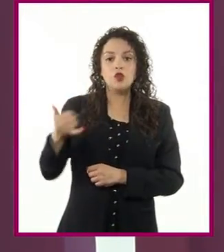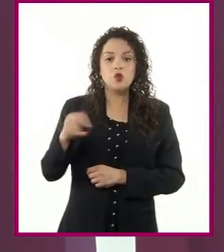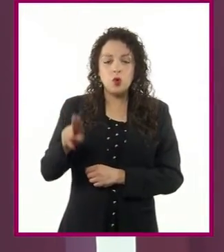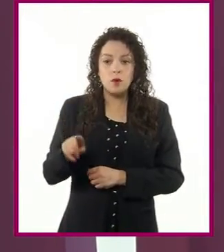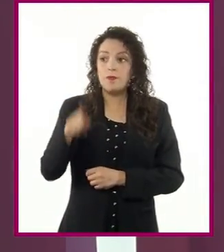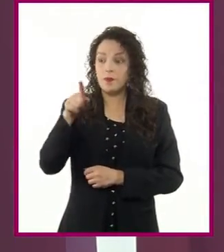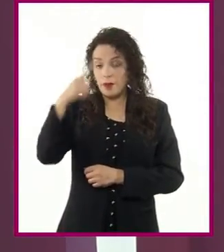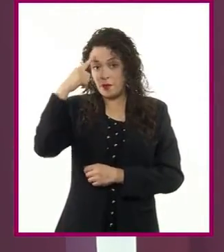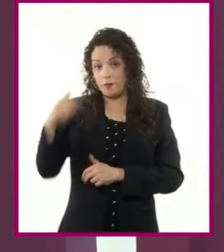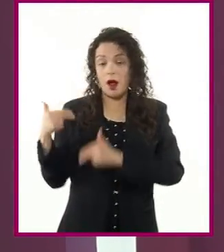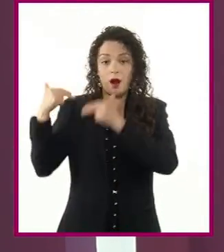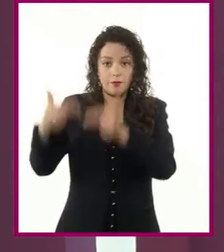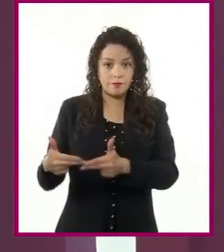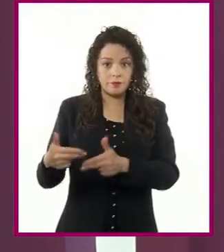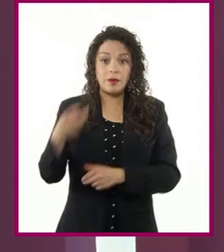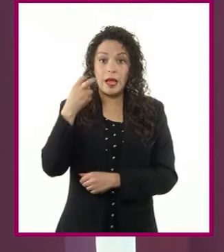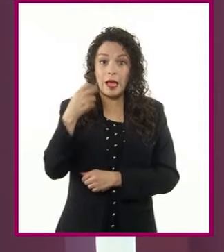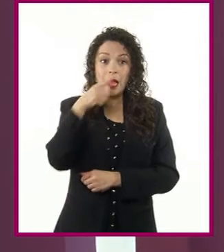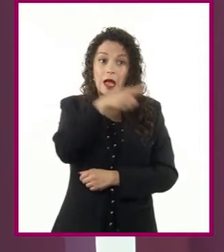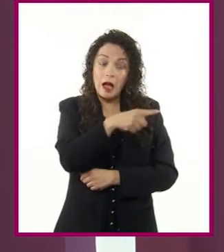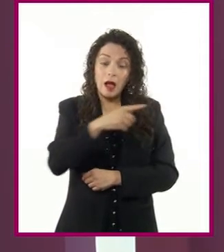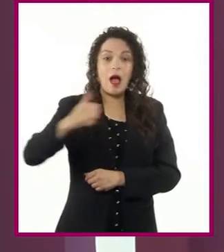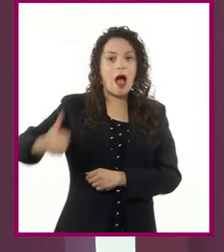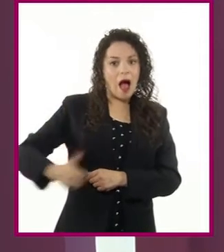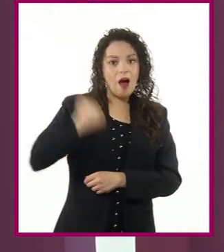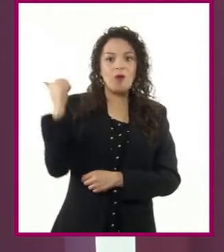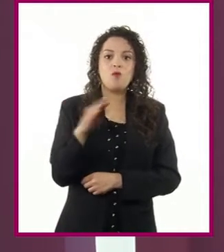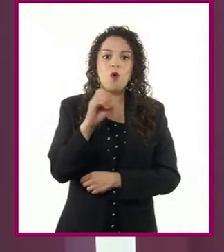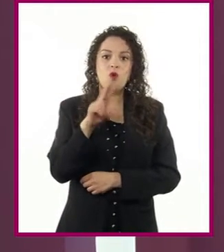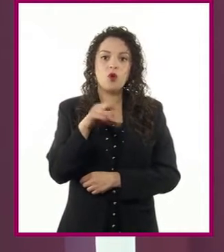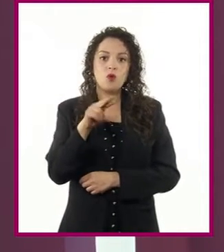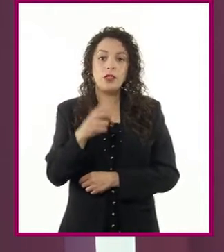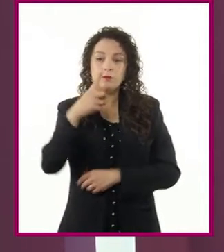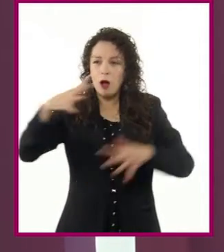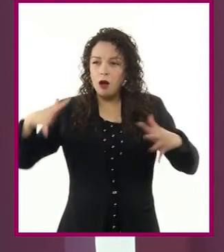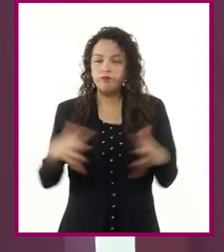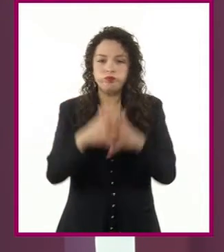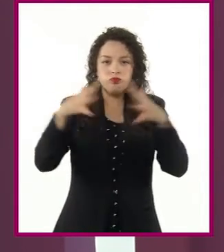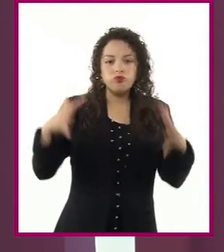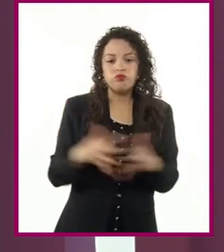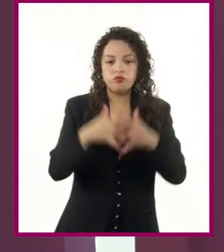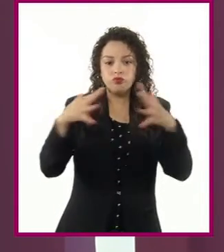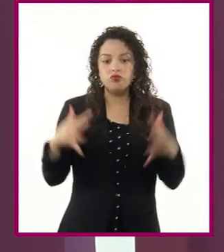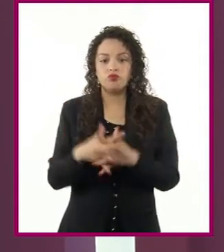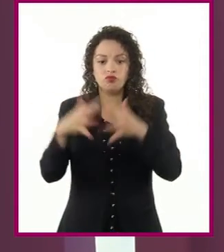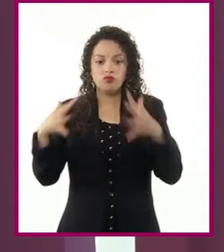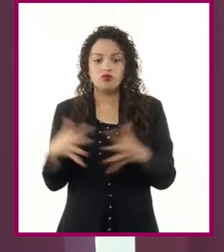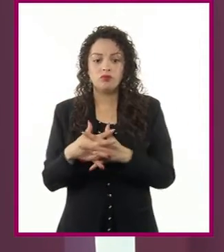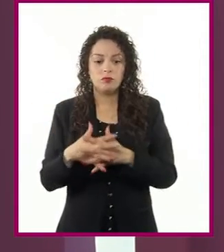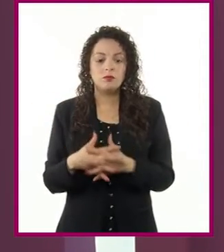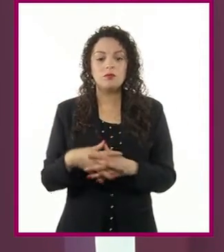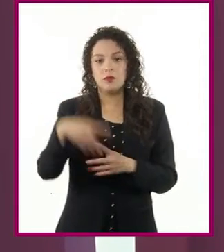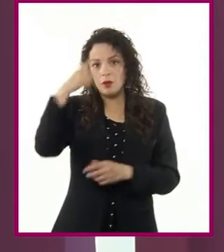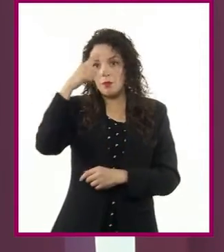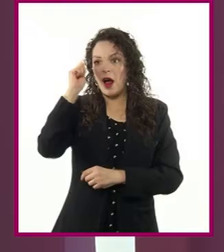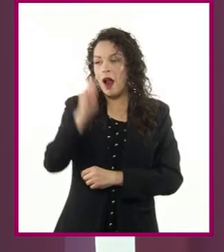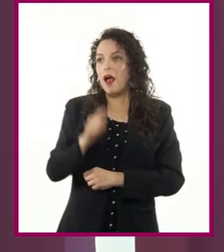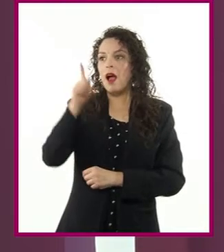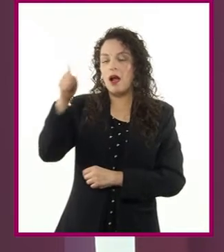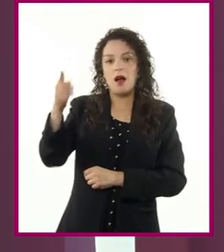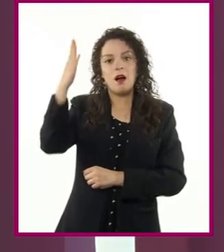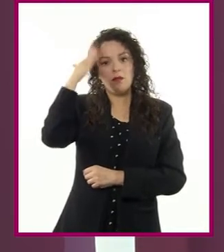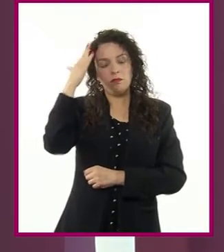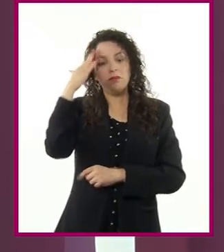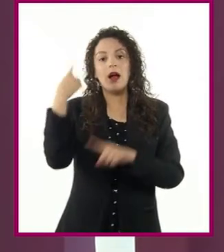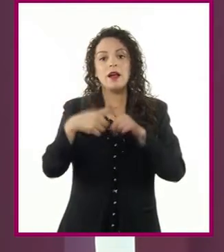Borbones aprovecharon esta situación y se enfrentaron en conflictos armados contra miembros de la dinastía Habsburgo, liderados por